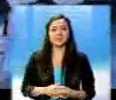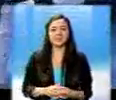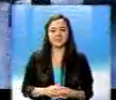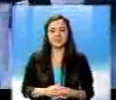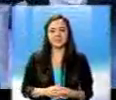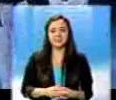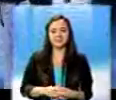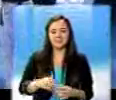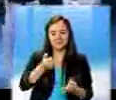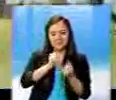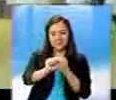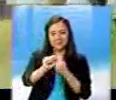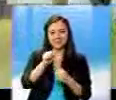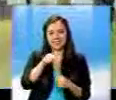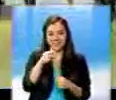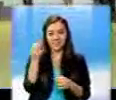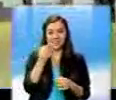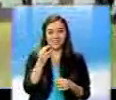¡Gracias!